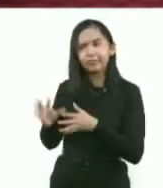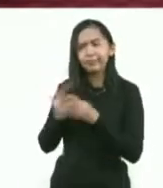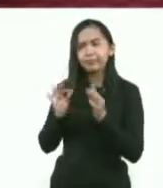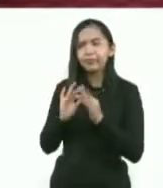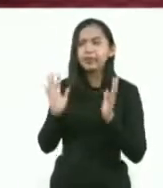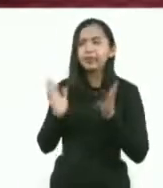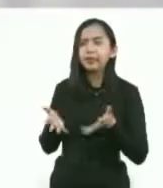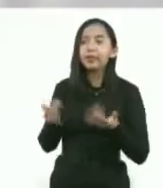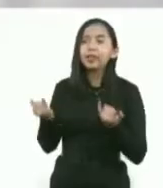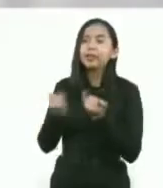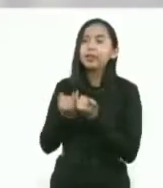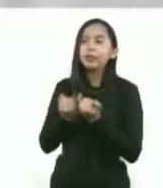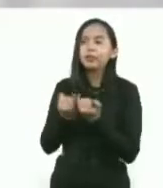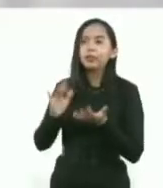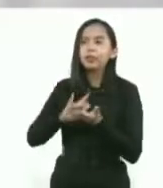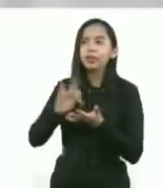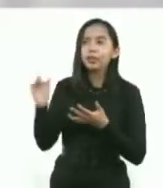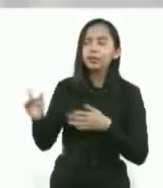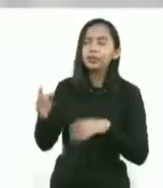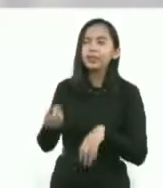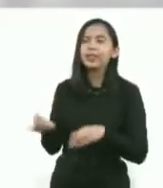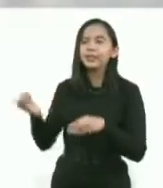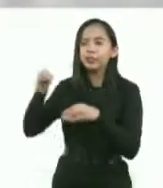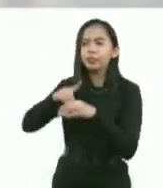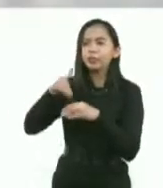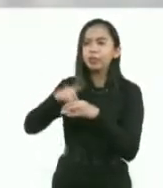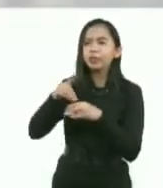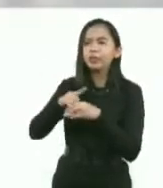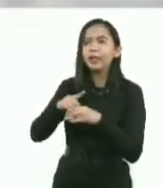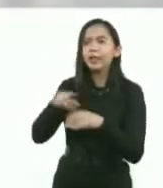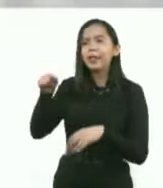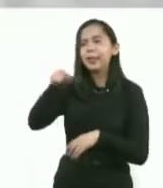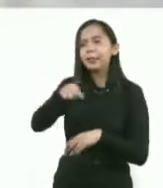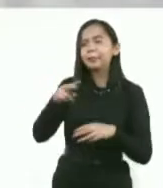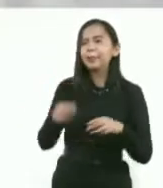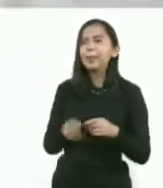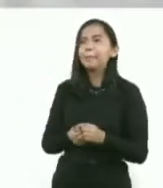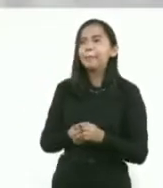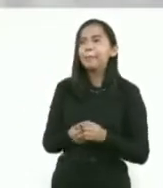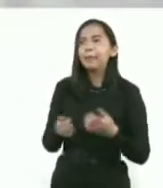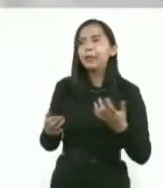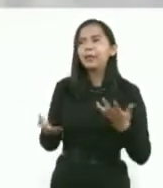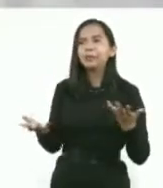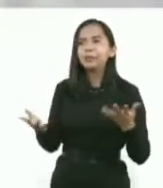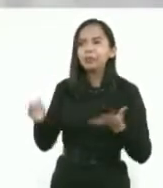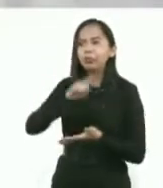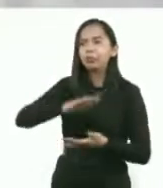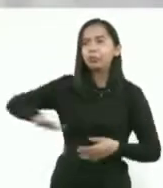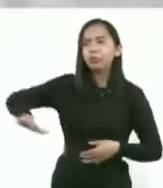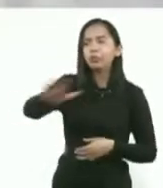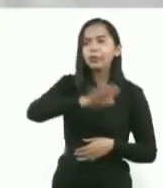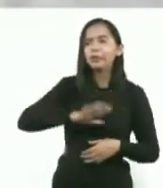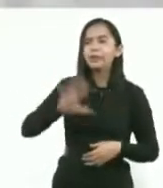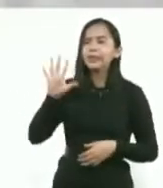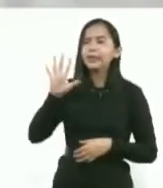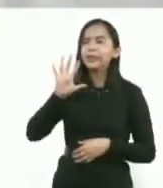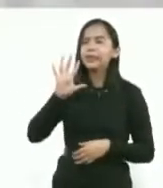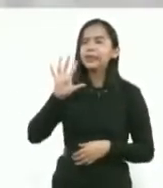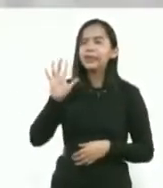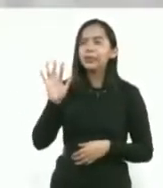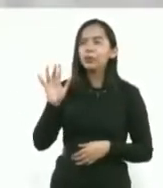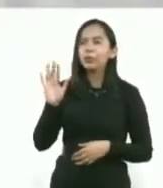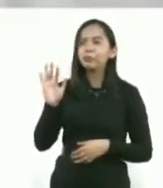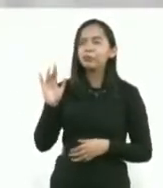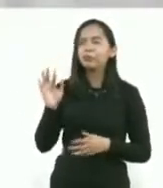el agradecimiento por la donación de un parque de cerca de más de 50 hectáreas, que es la cuarta sección del